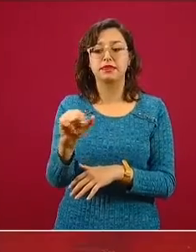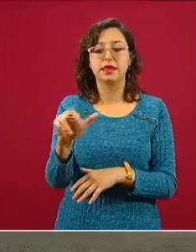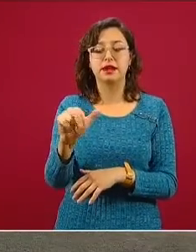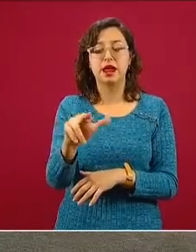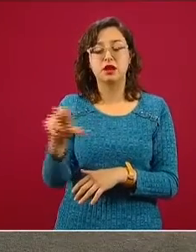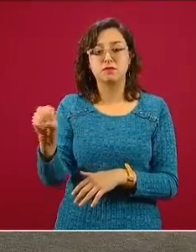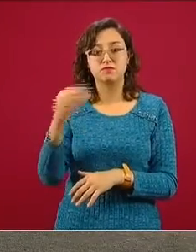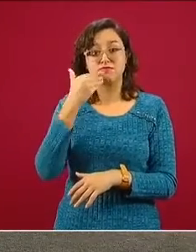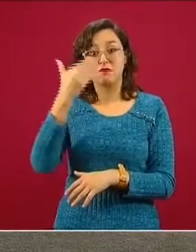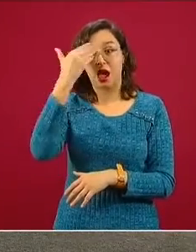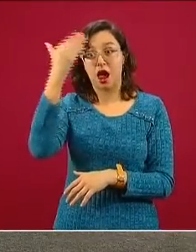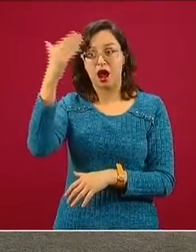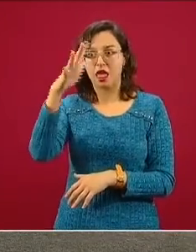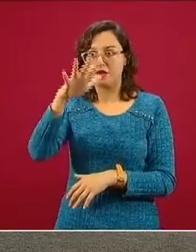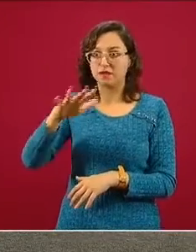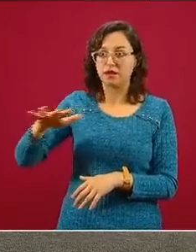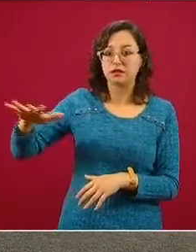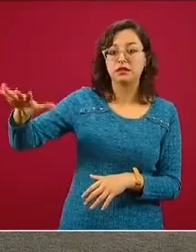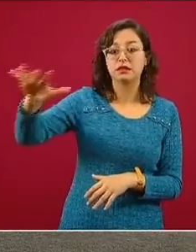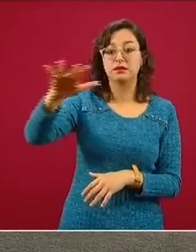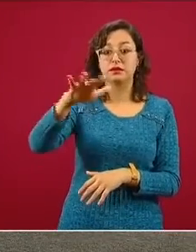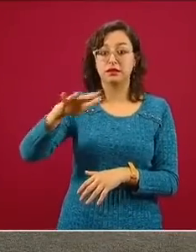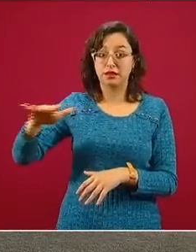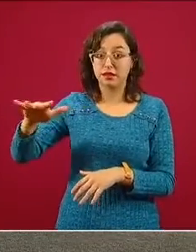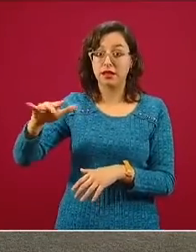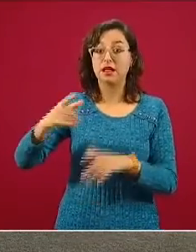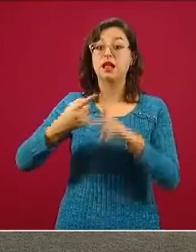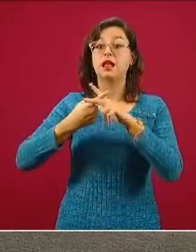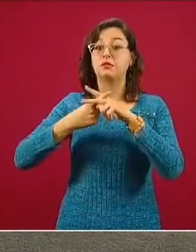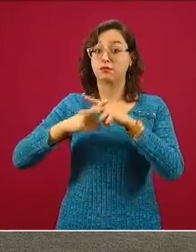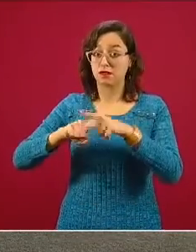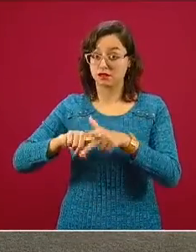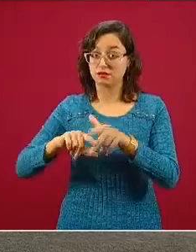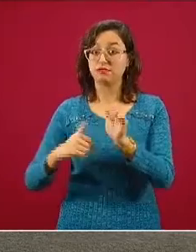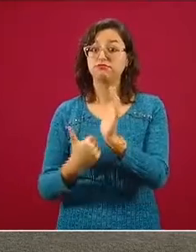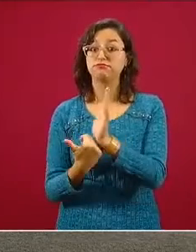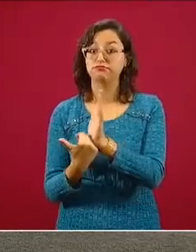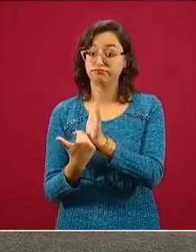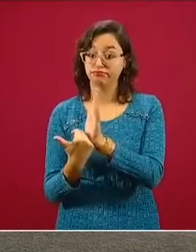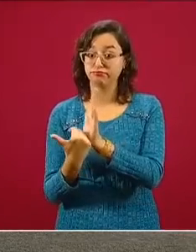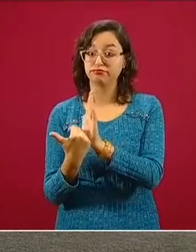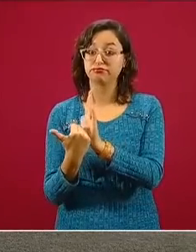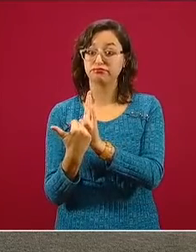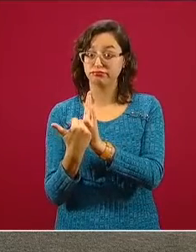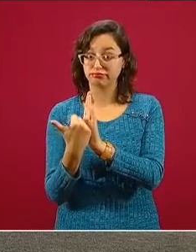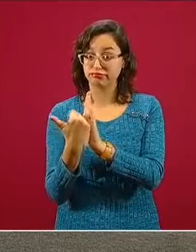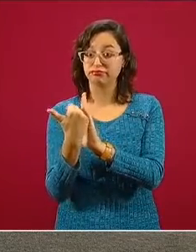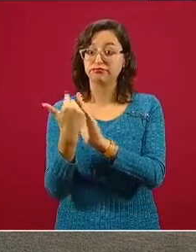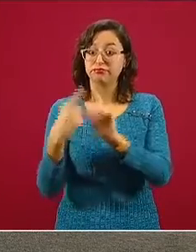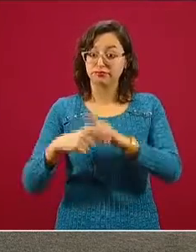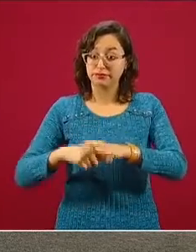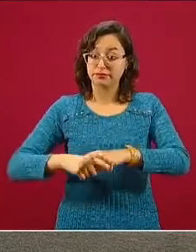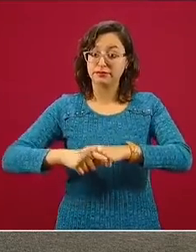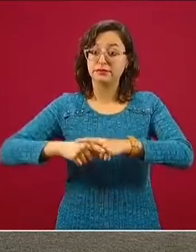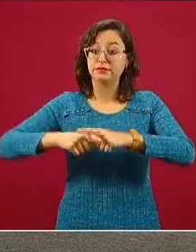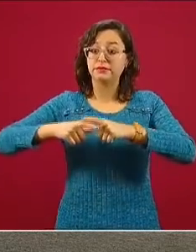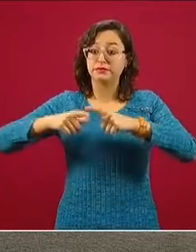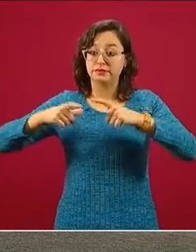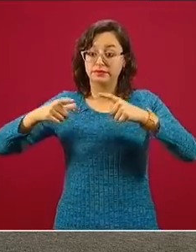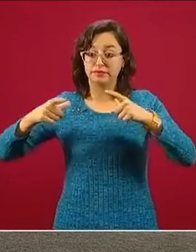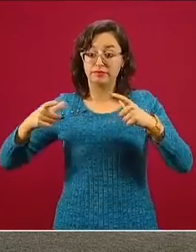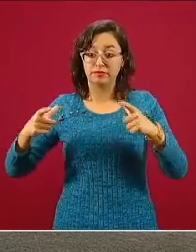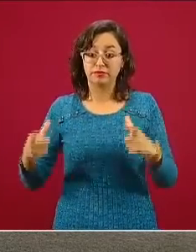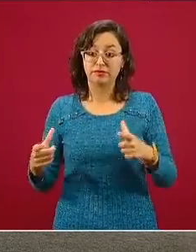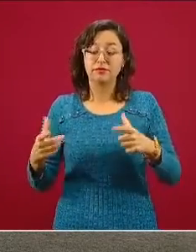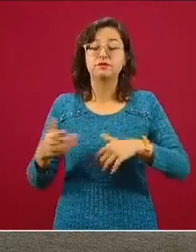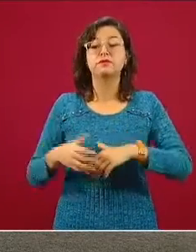árabes principalmente, están cada vez más con actividad y representando una proporción mayor de la epidemia en el mundo. Lo